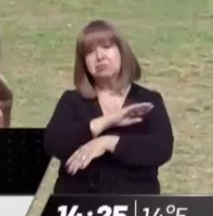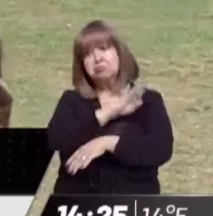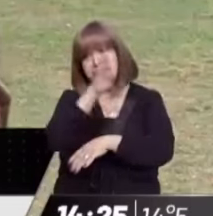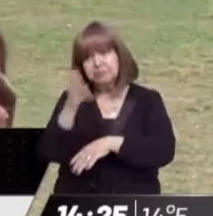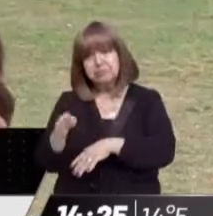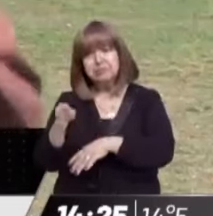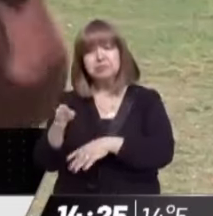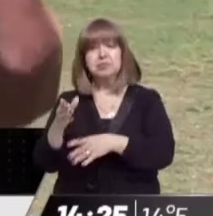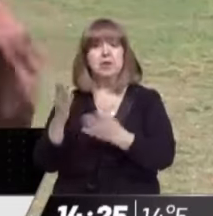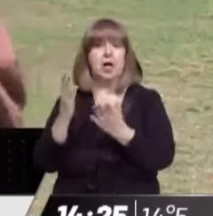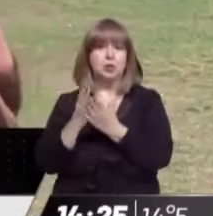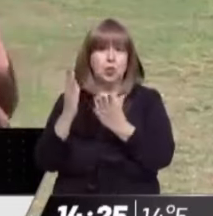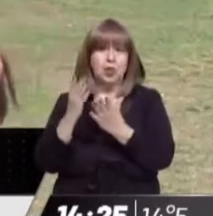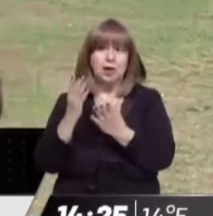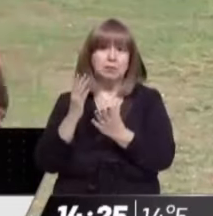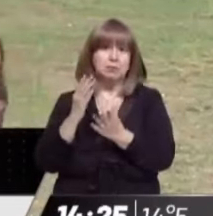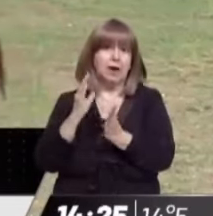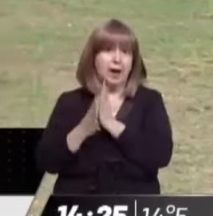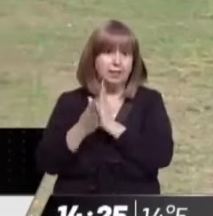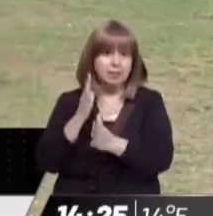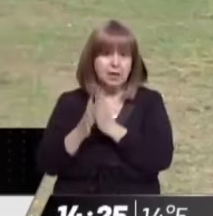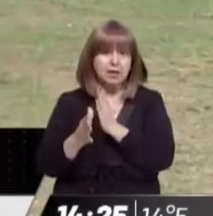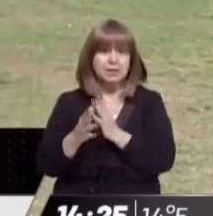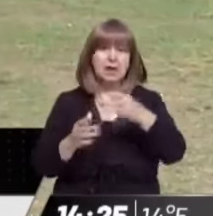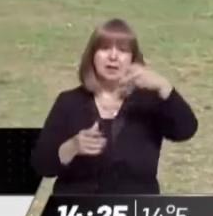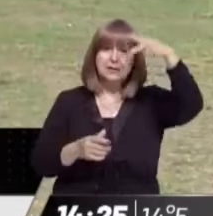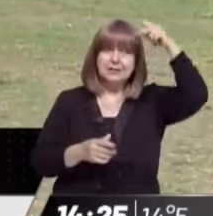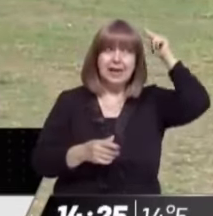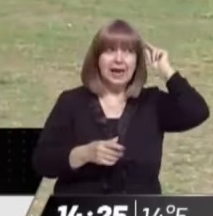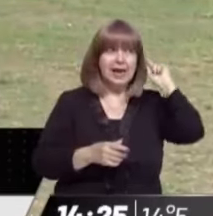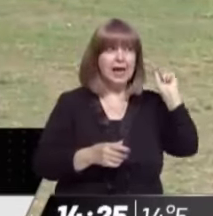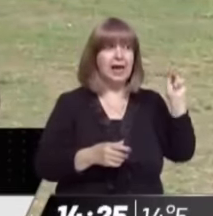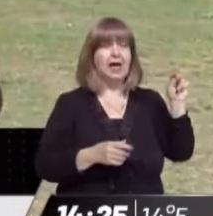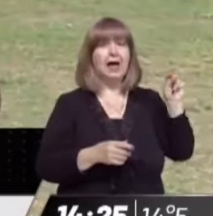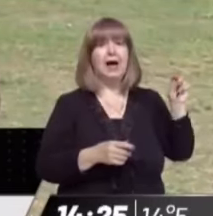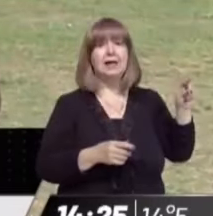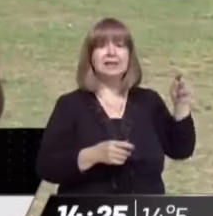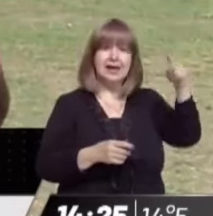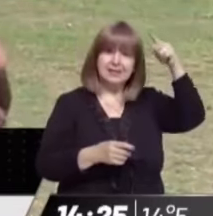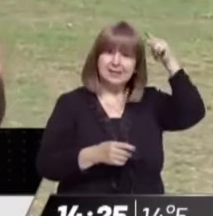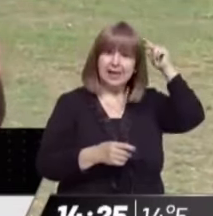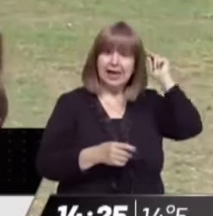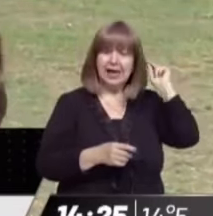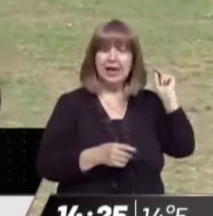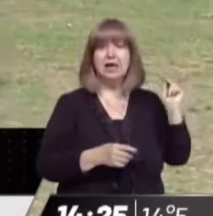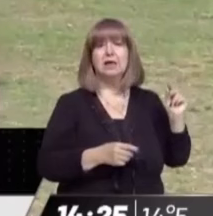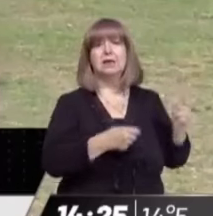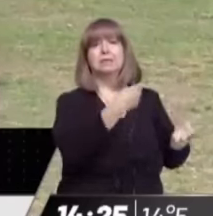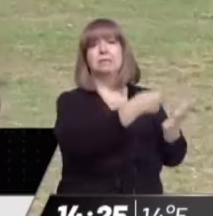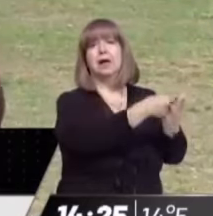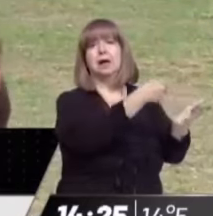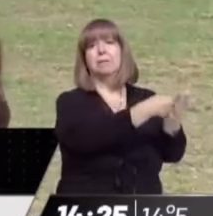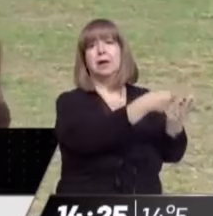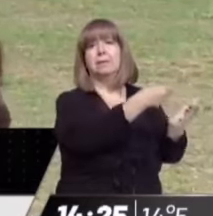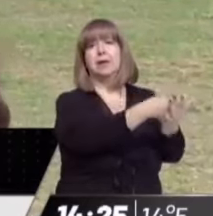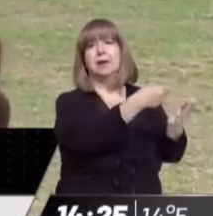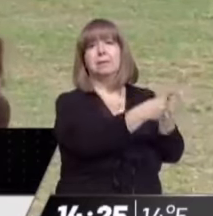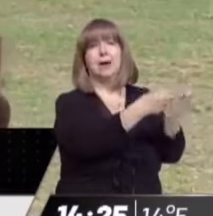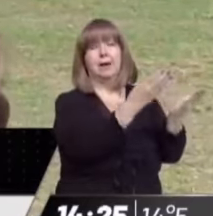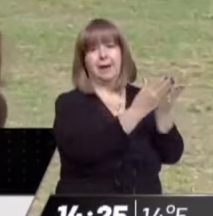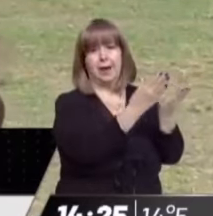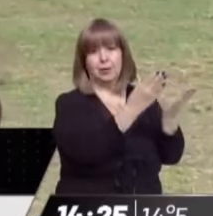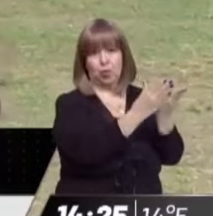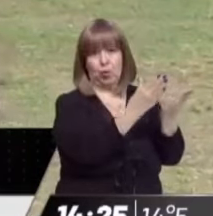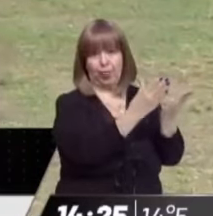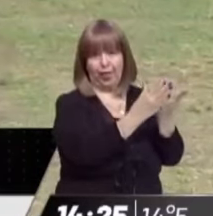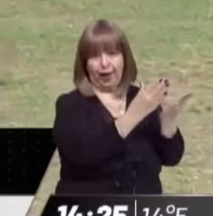de clase media la tiene difícil, realmente para calificar a la gratuidad tiene que ser alguien de muy bajos recursos y aún así los criterios no están unificados. Claro.